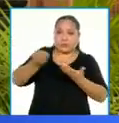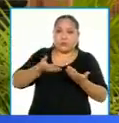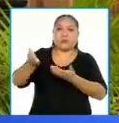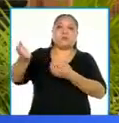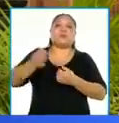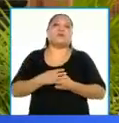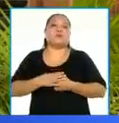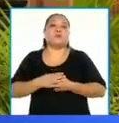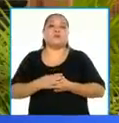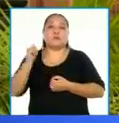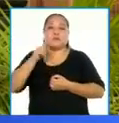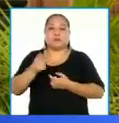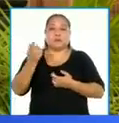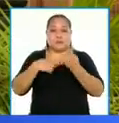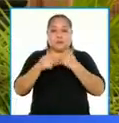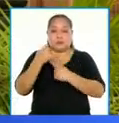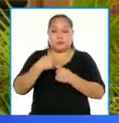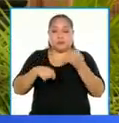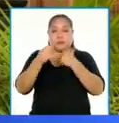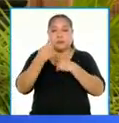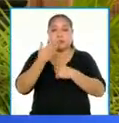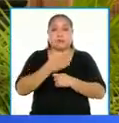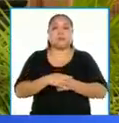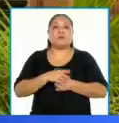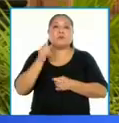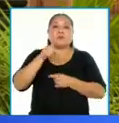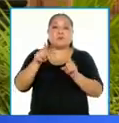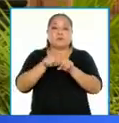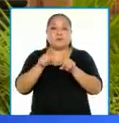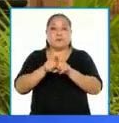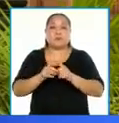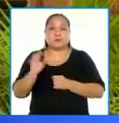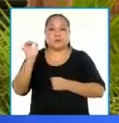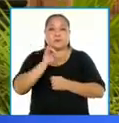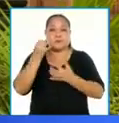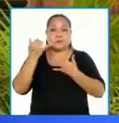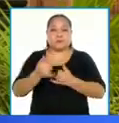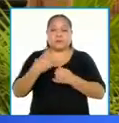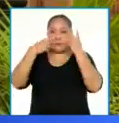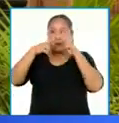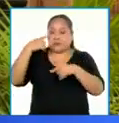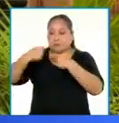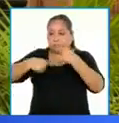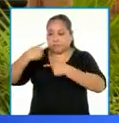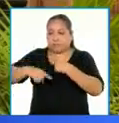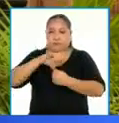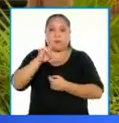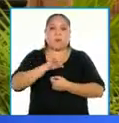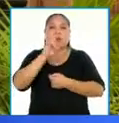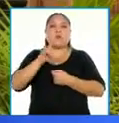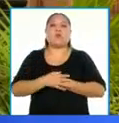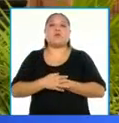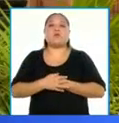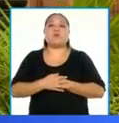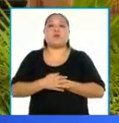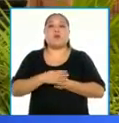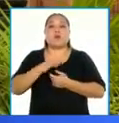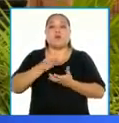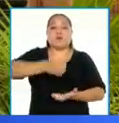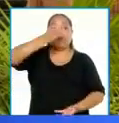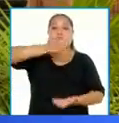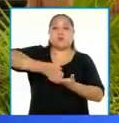de registro para negocio, ¿no es cierto? Entonces, así como ahora se ve todos los días para el uso de los balones